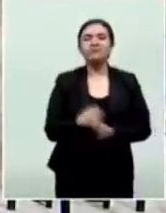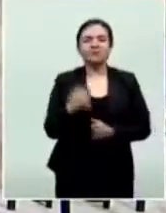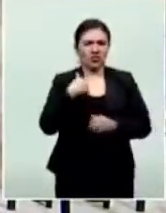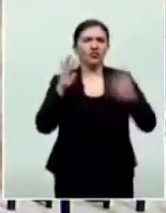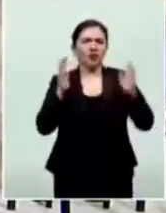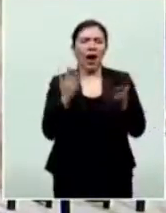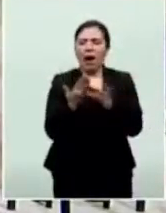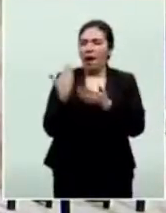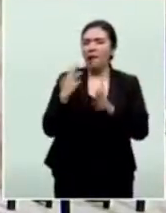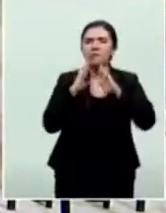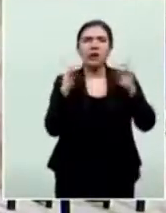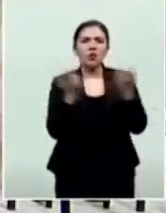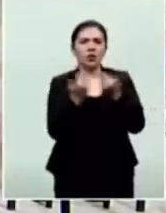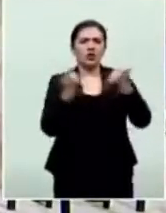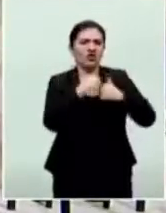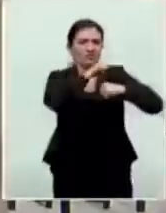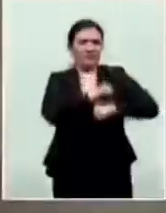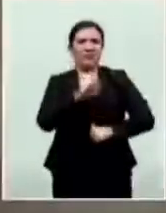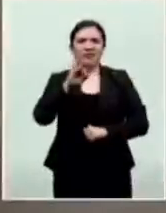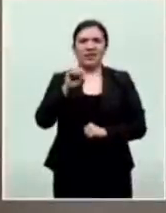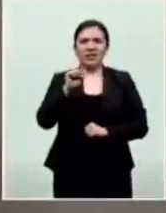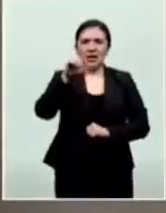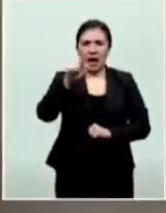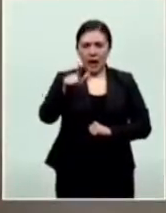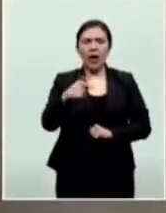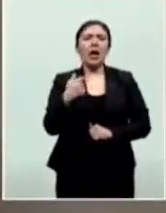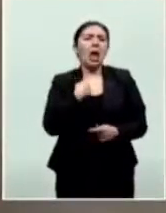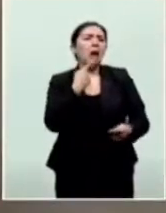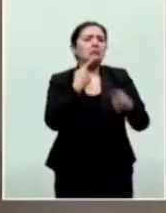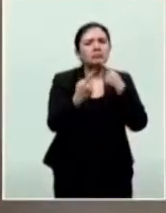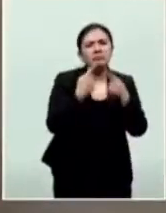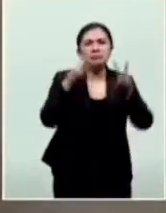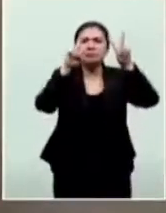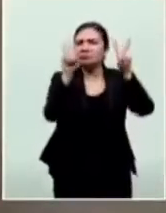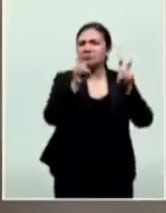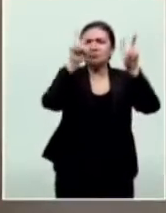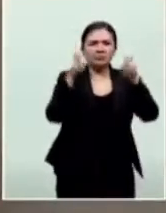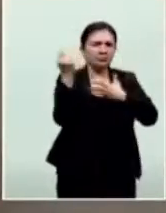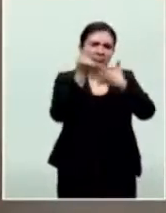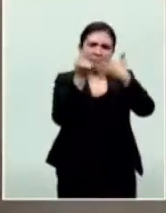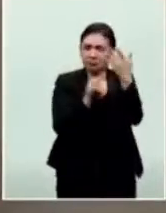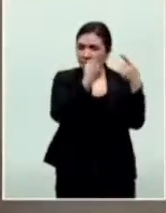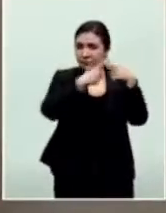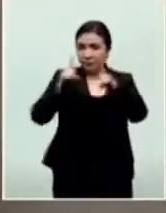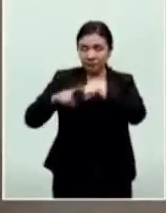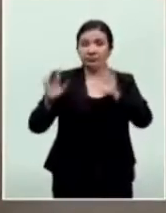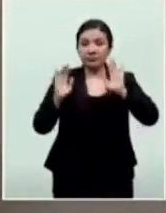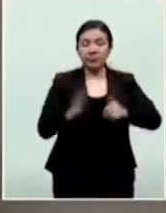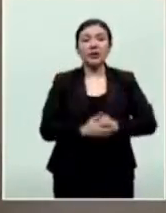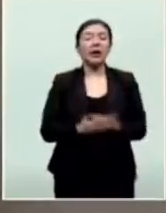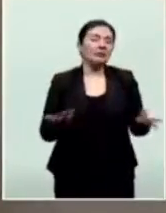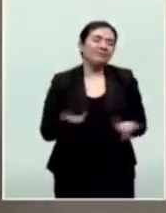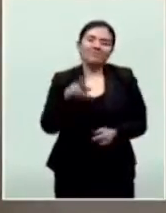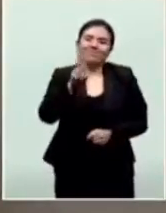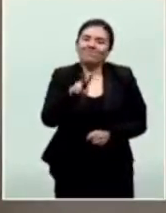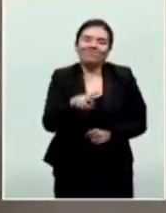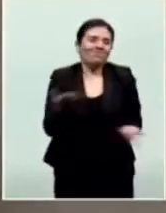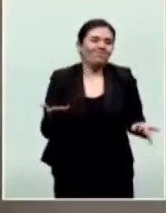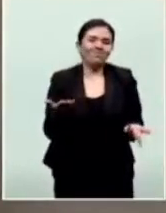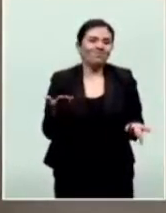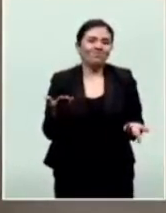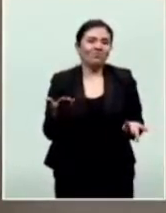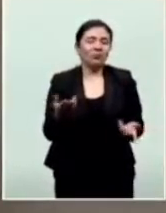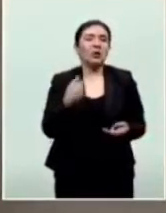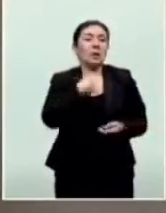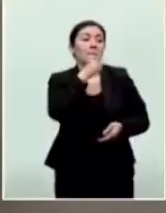reuní con el fiscal general. Tratamos distintos asuntos, distintos temas. Por razones obvias,